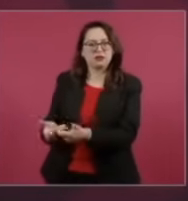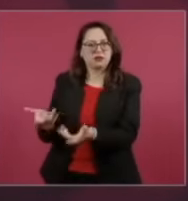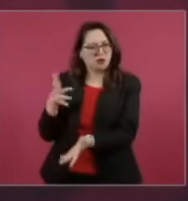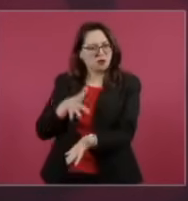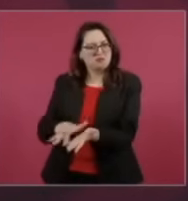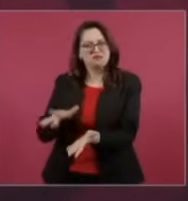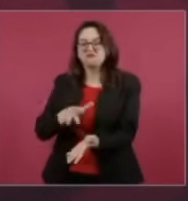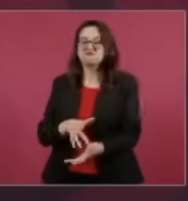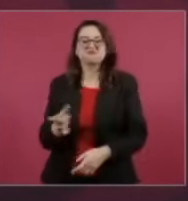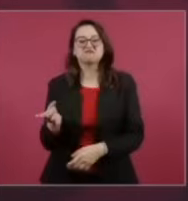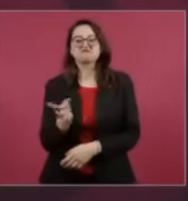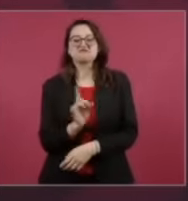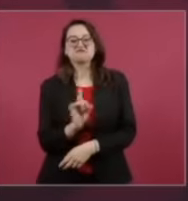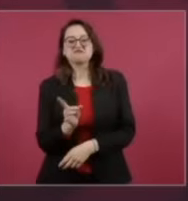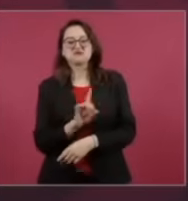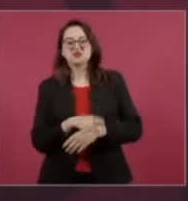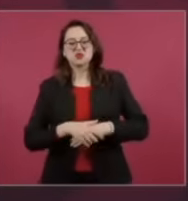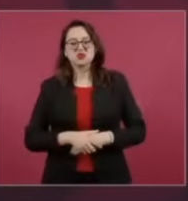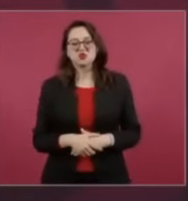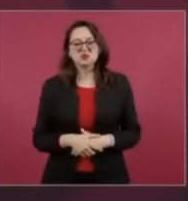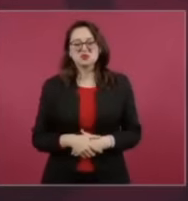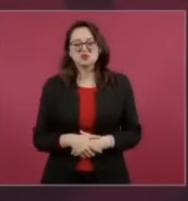de mucha